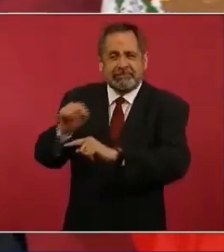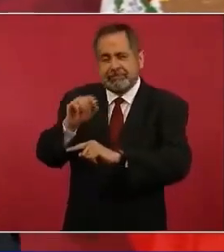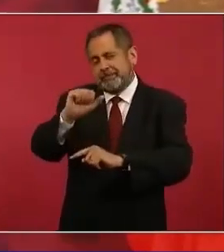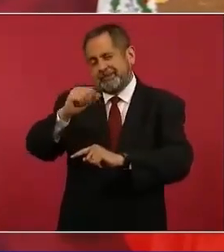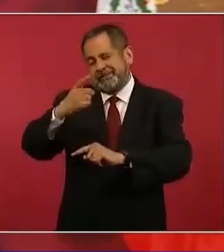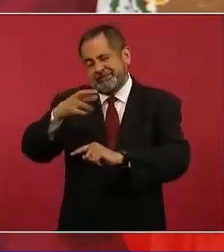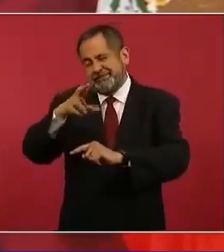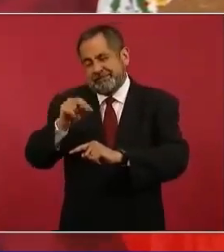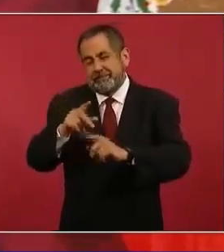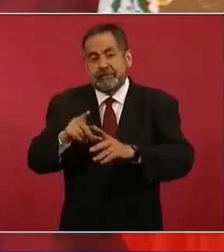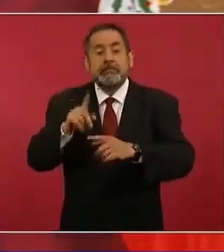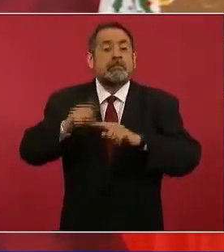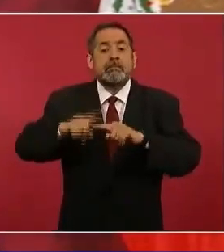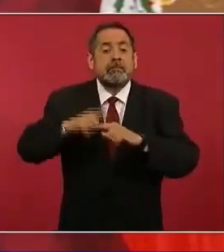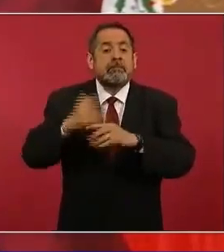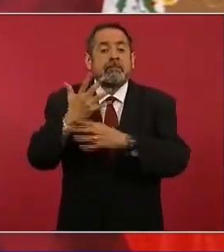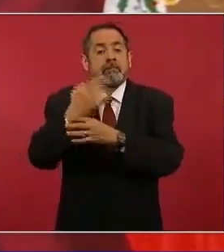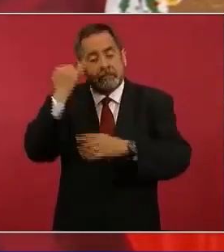el grupo